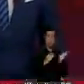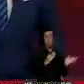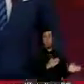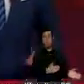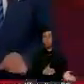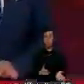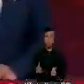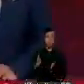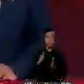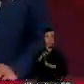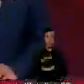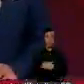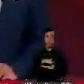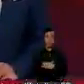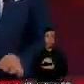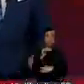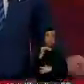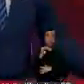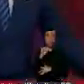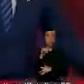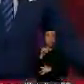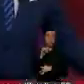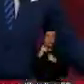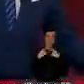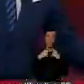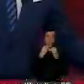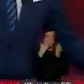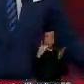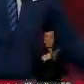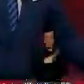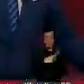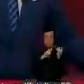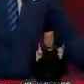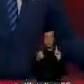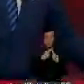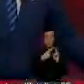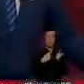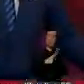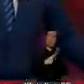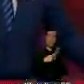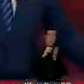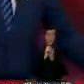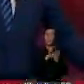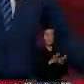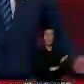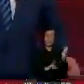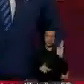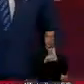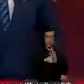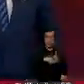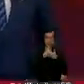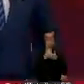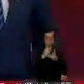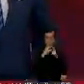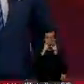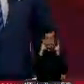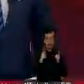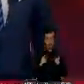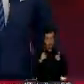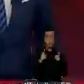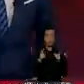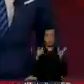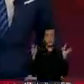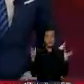que se llevará a cabo en horas de la tarde de este día jueves para debatir. En primer debate, el proyecto de ley de ayuda humanitaria.